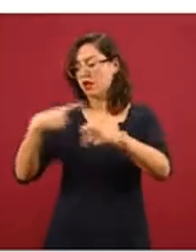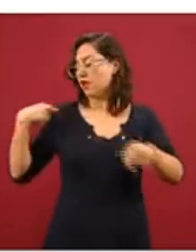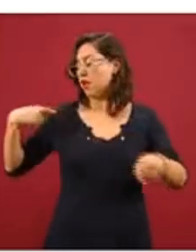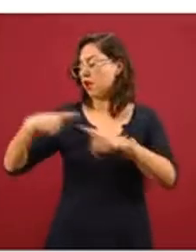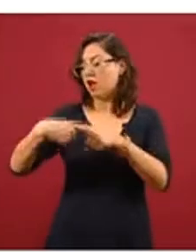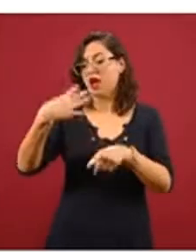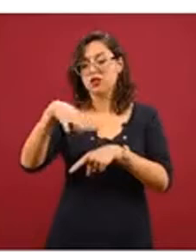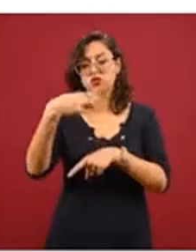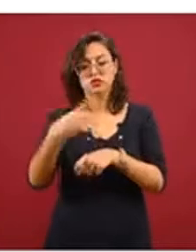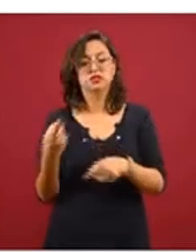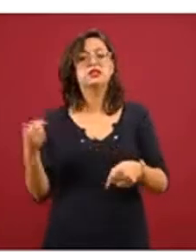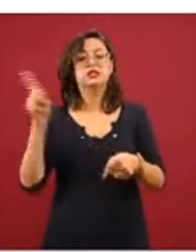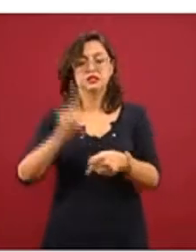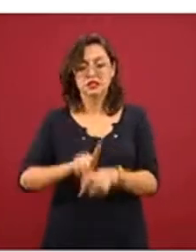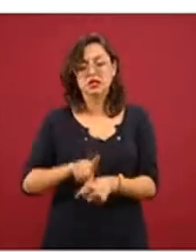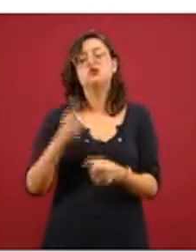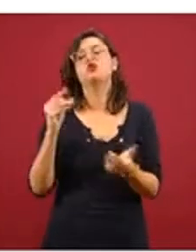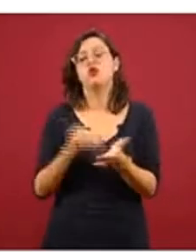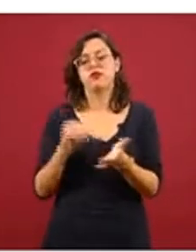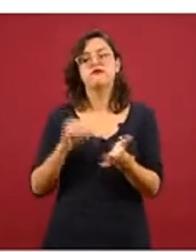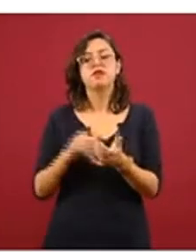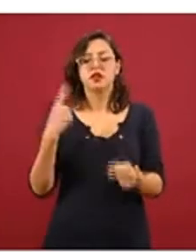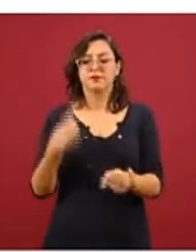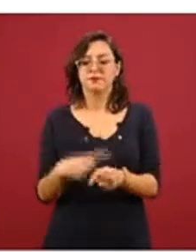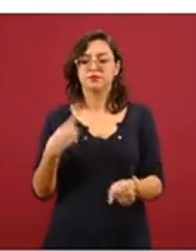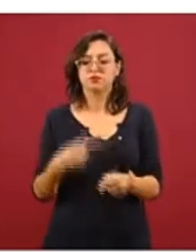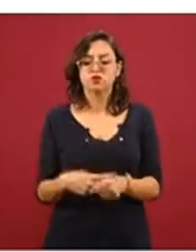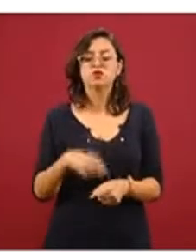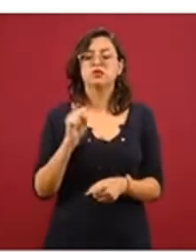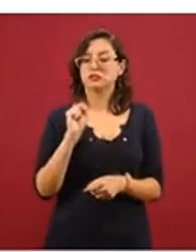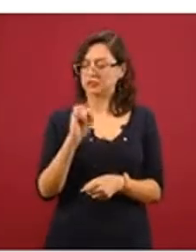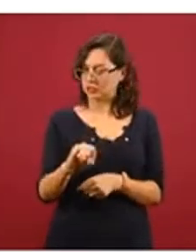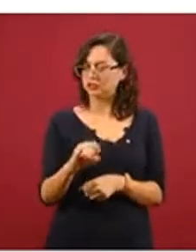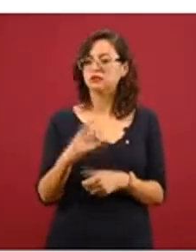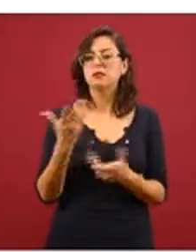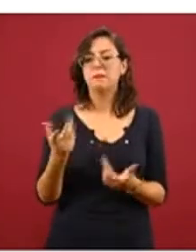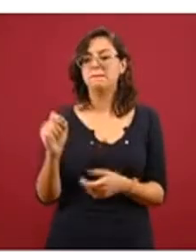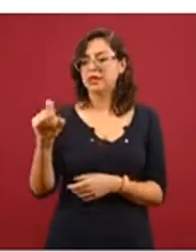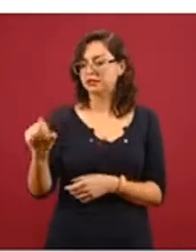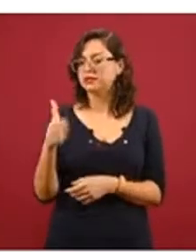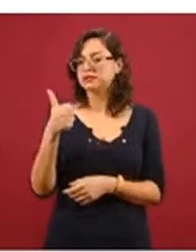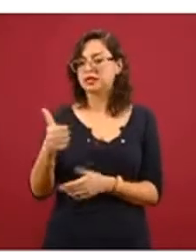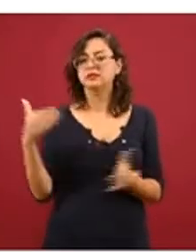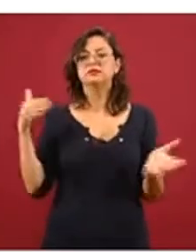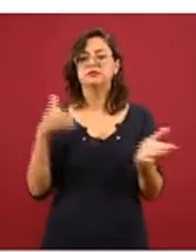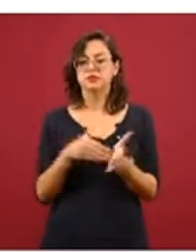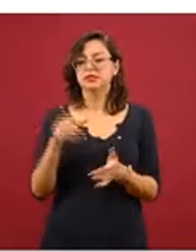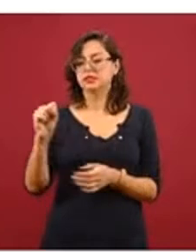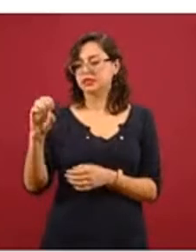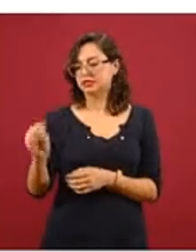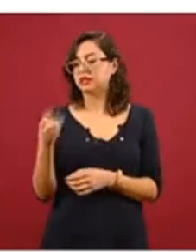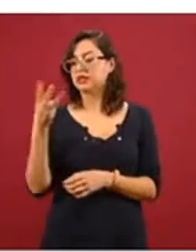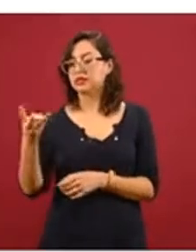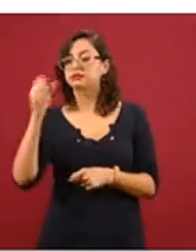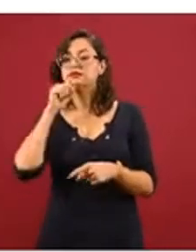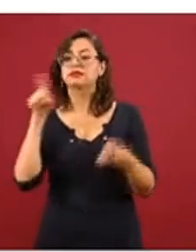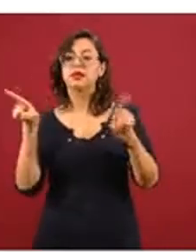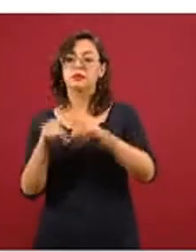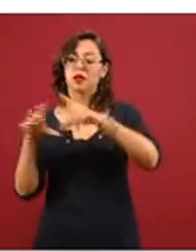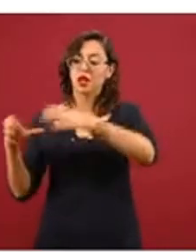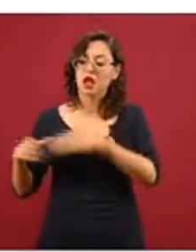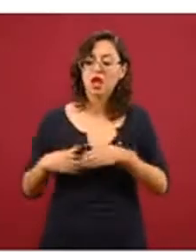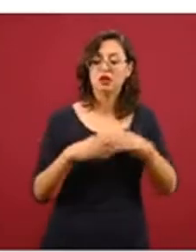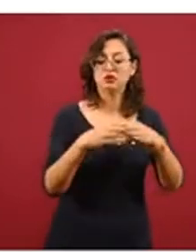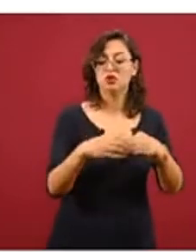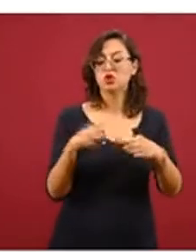14 días. Los tenemos tanto en el grupo de ya confirmados, son 26.063, como también en el grupo de los